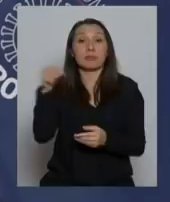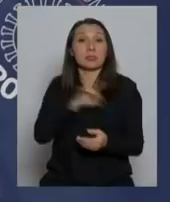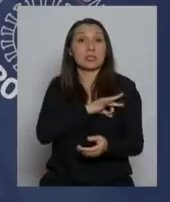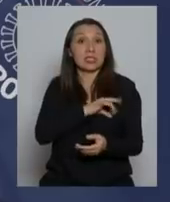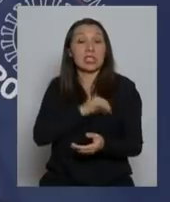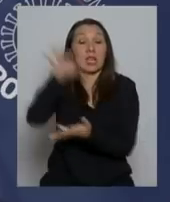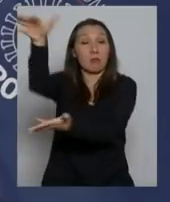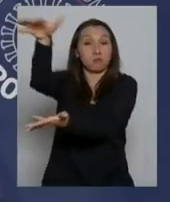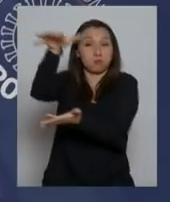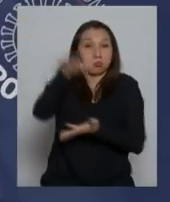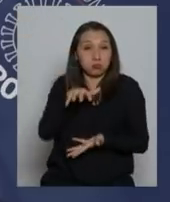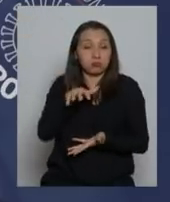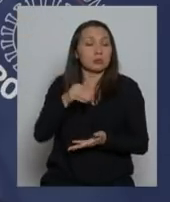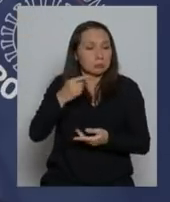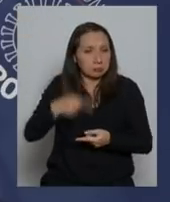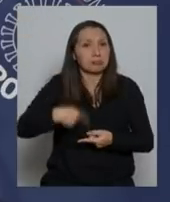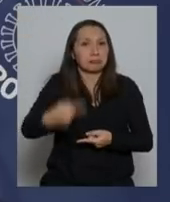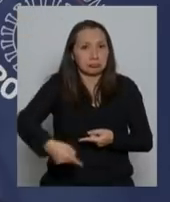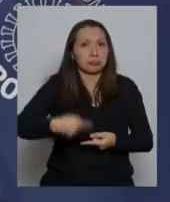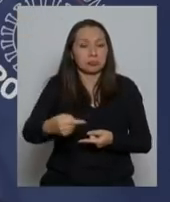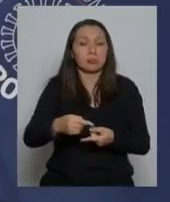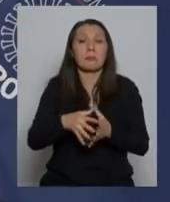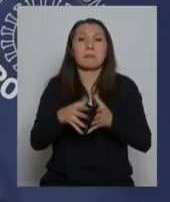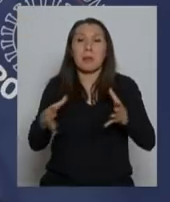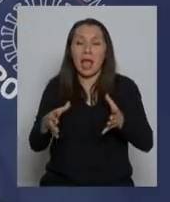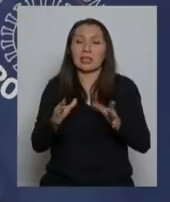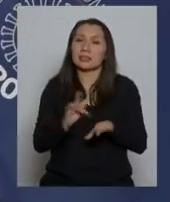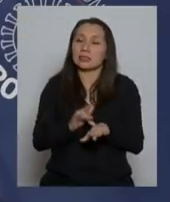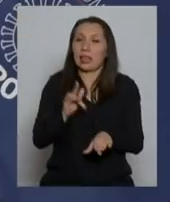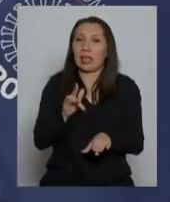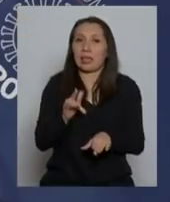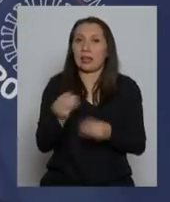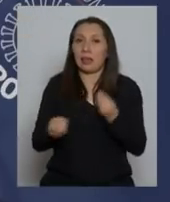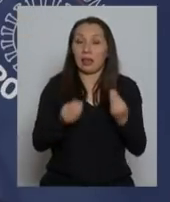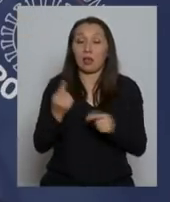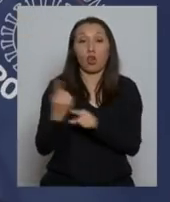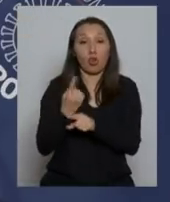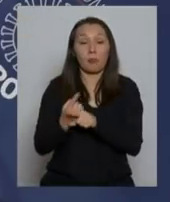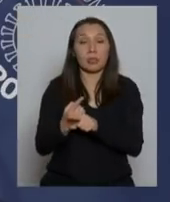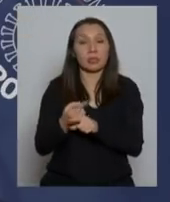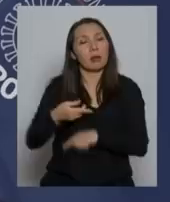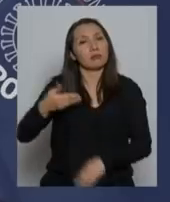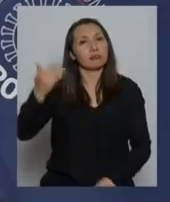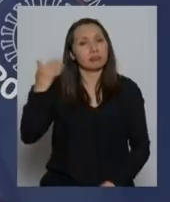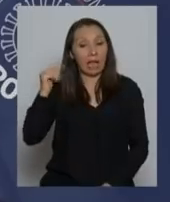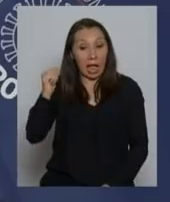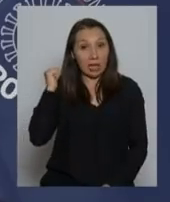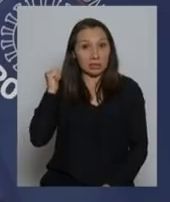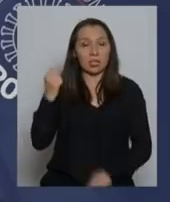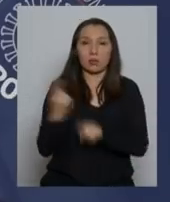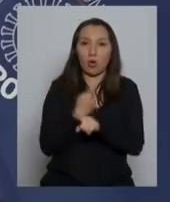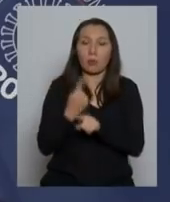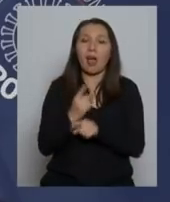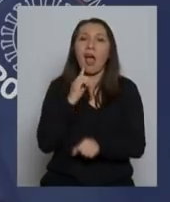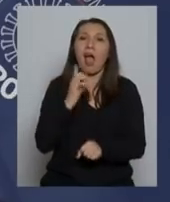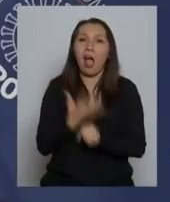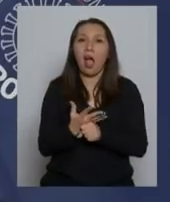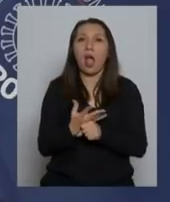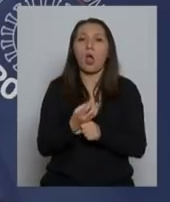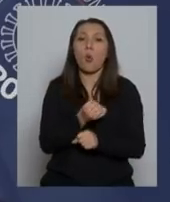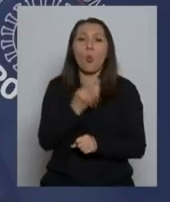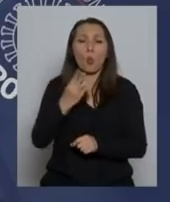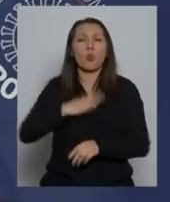en forma periódica. Y lo que es más sensible, que conversamos el día de ayer, tenemos un